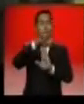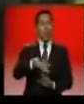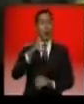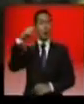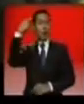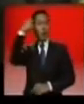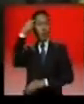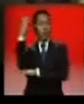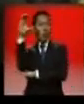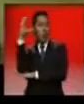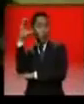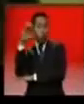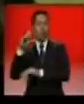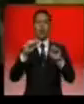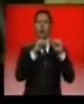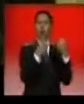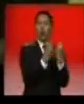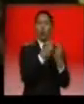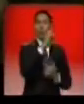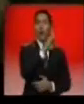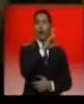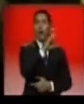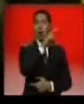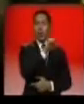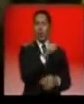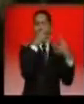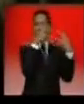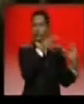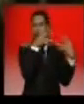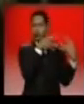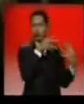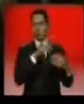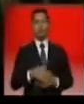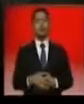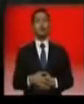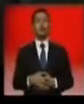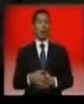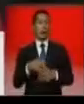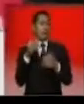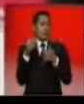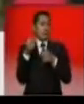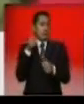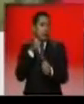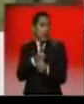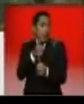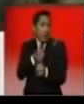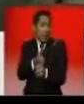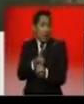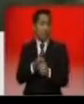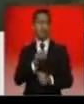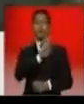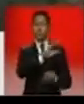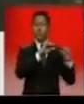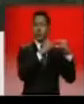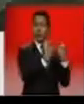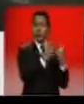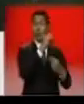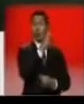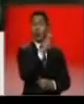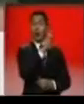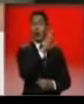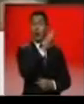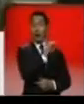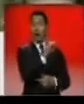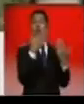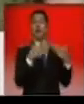de Colombia y la guerrilla del Ejército de Liberación Nacional. A pocas horas de este encuentro, el ELN reveló la lista de